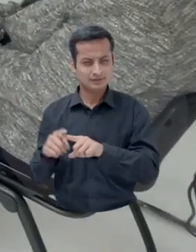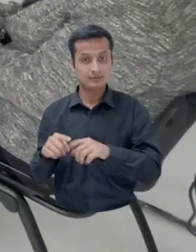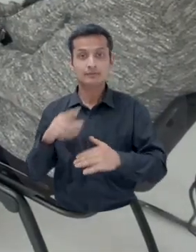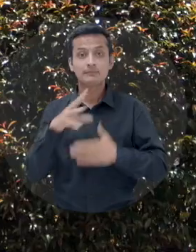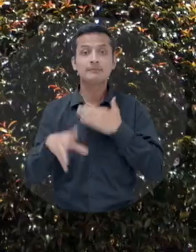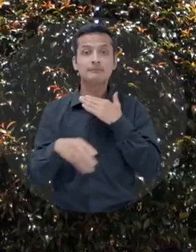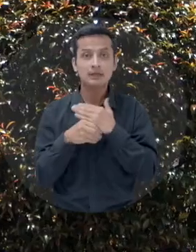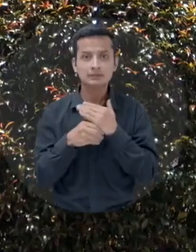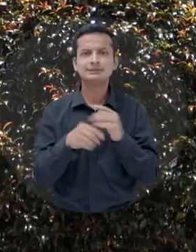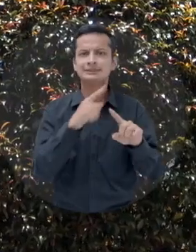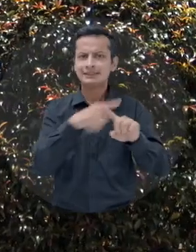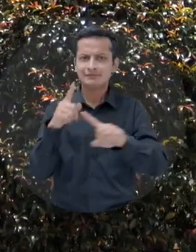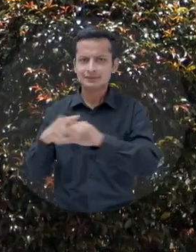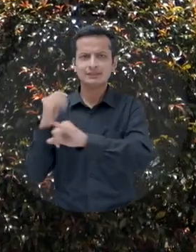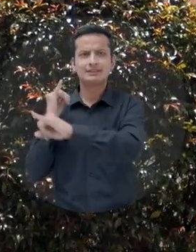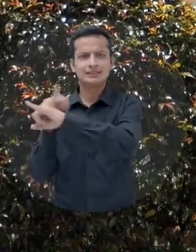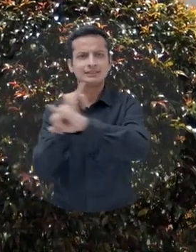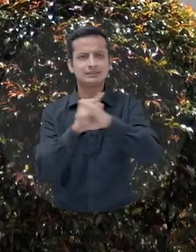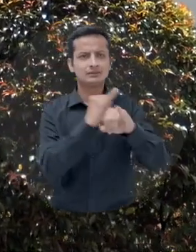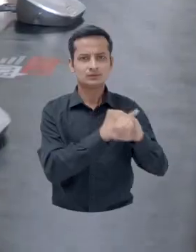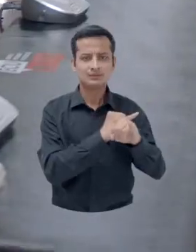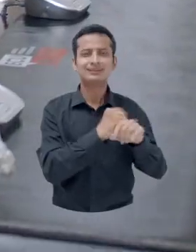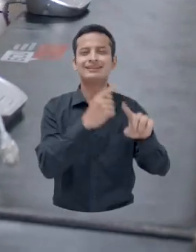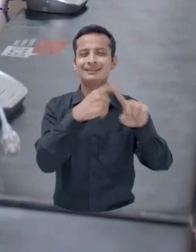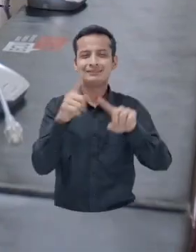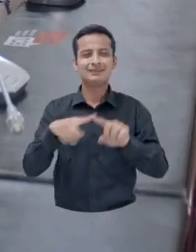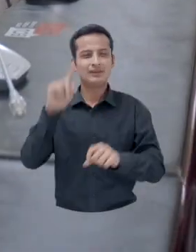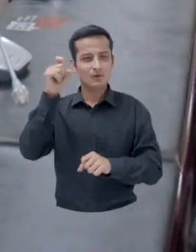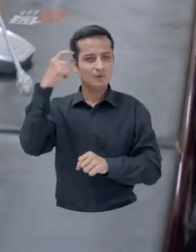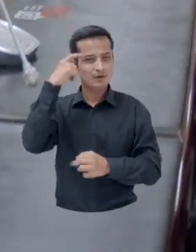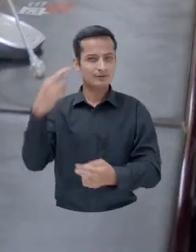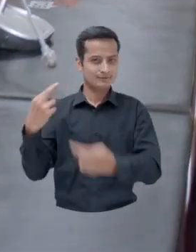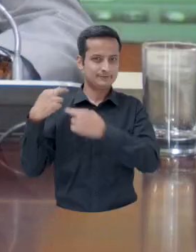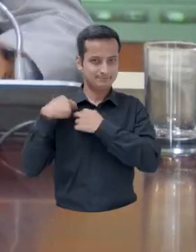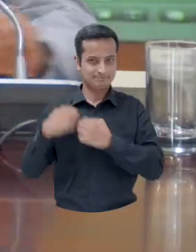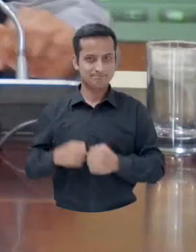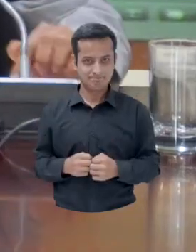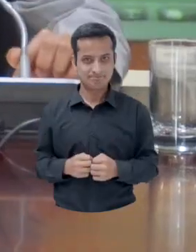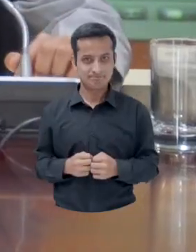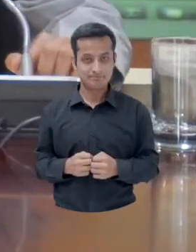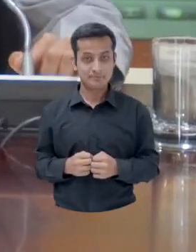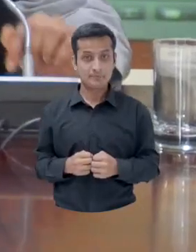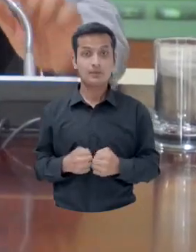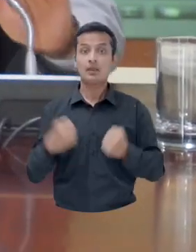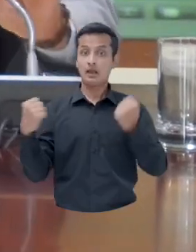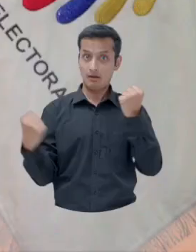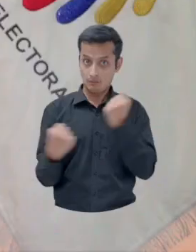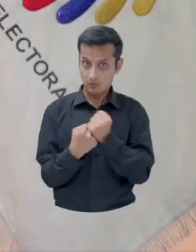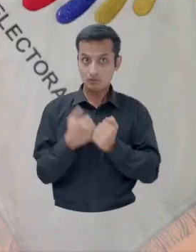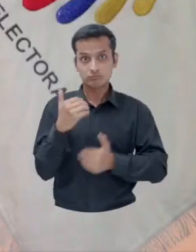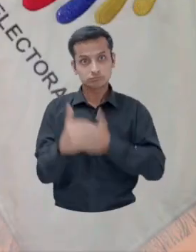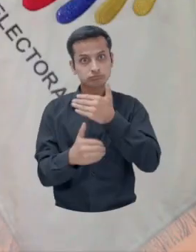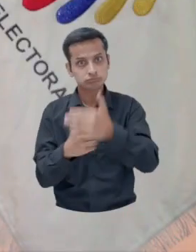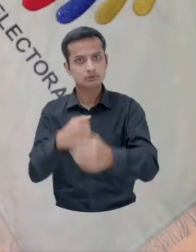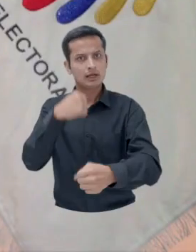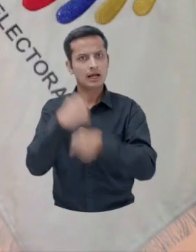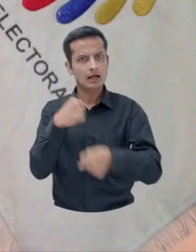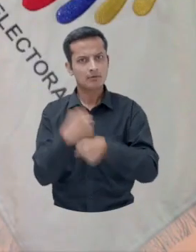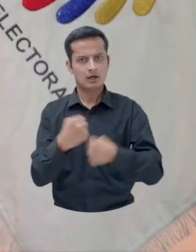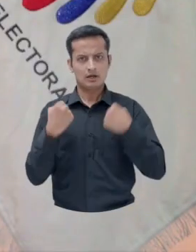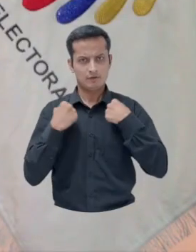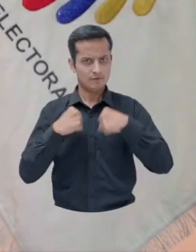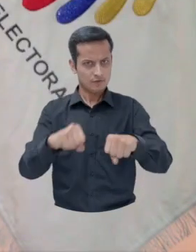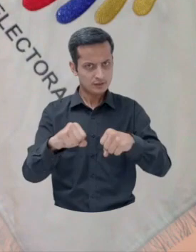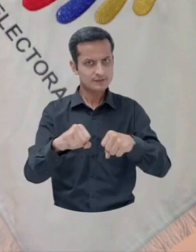sociedad civil y a cada una de las instituciones de las distintas funciones del Estado, que han aportado con su